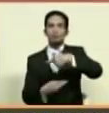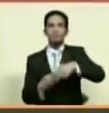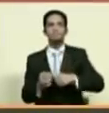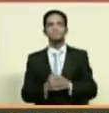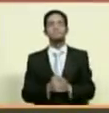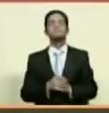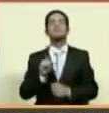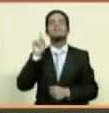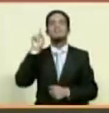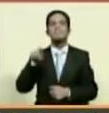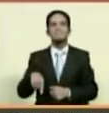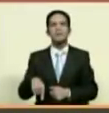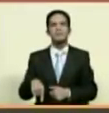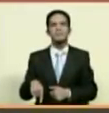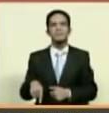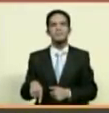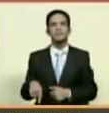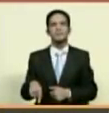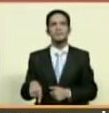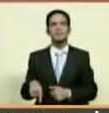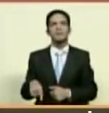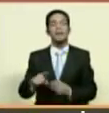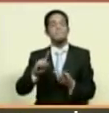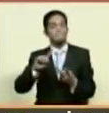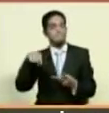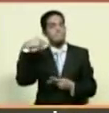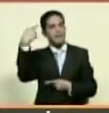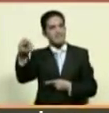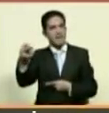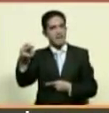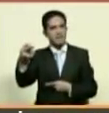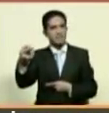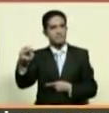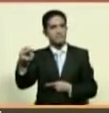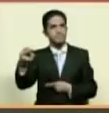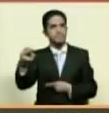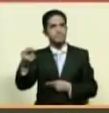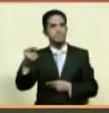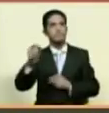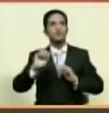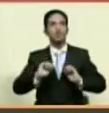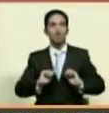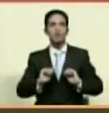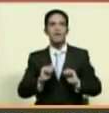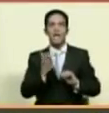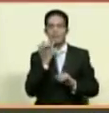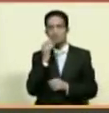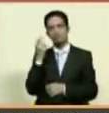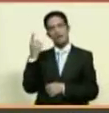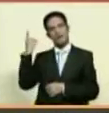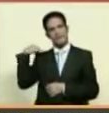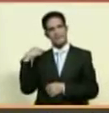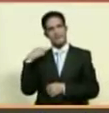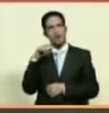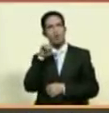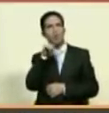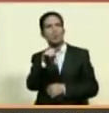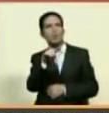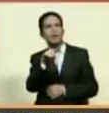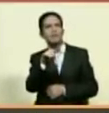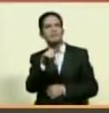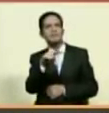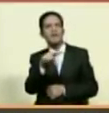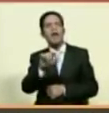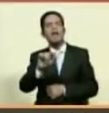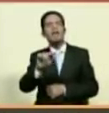También, el día de mañana, como ustedes saben, reiniciamos, una vez que el día de ayer, lunes 10